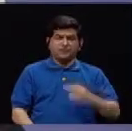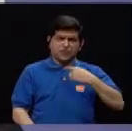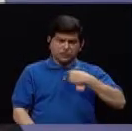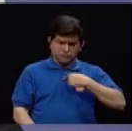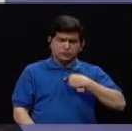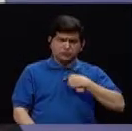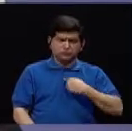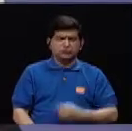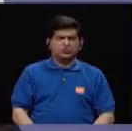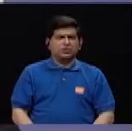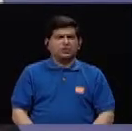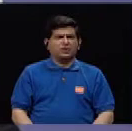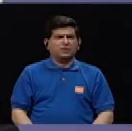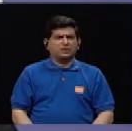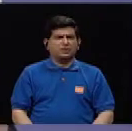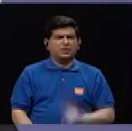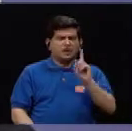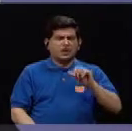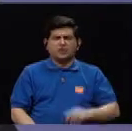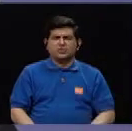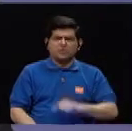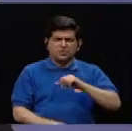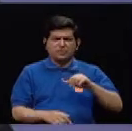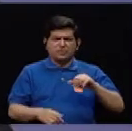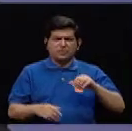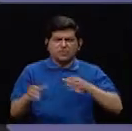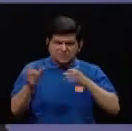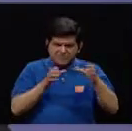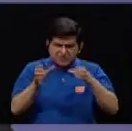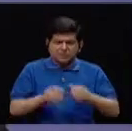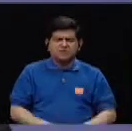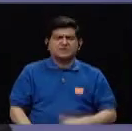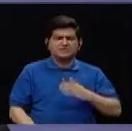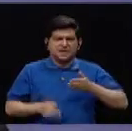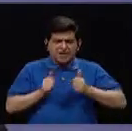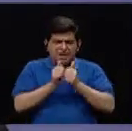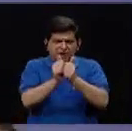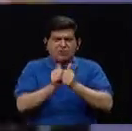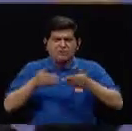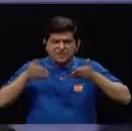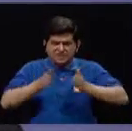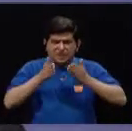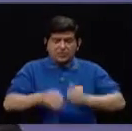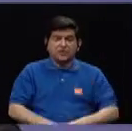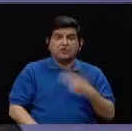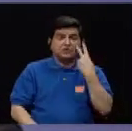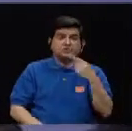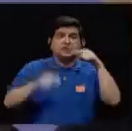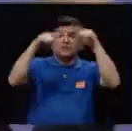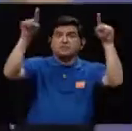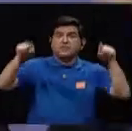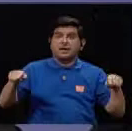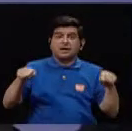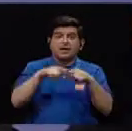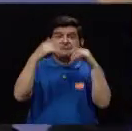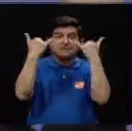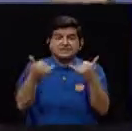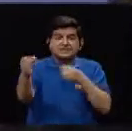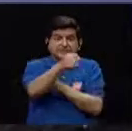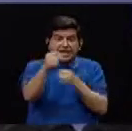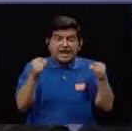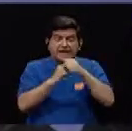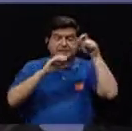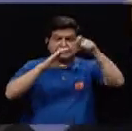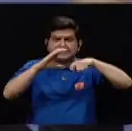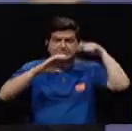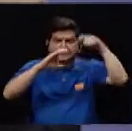yo andaba en un centro comercial con mis hijos, y ver el afiche ya en las salas